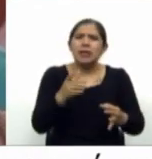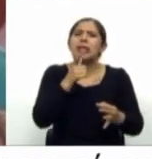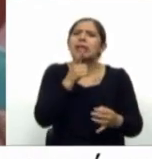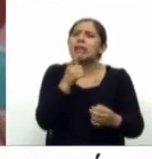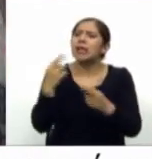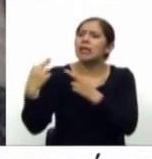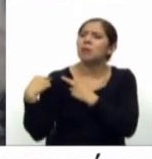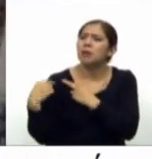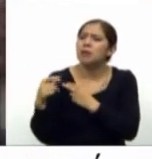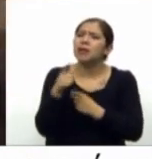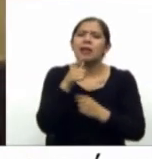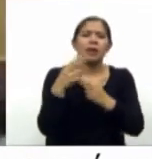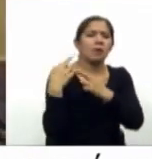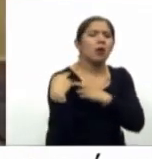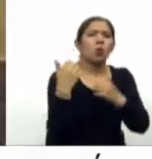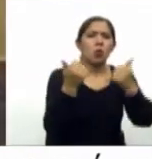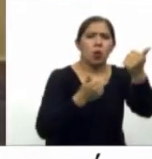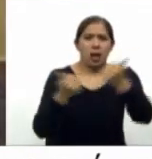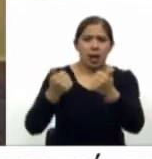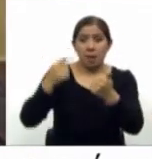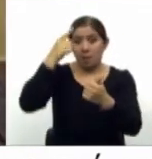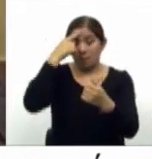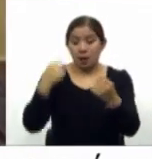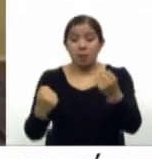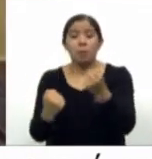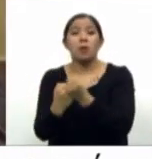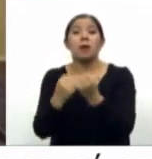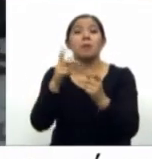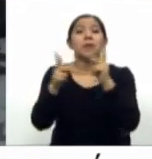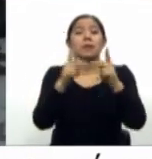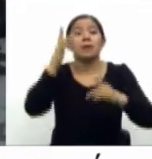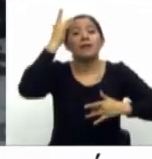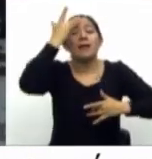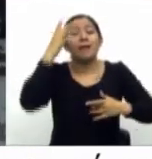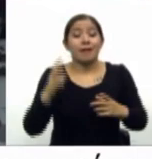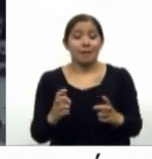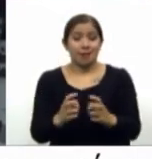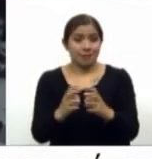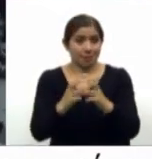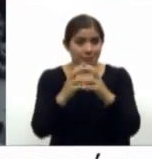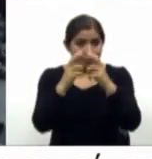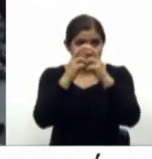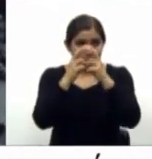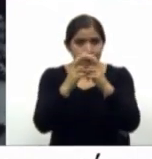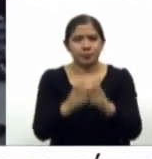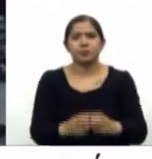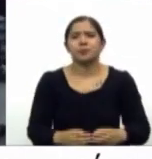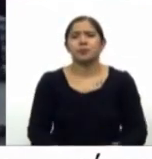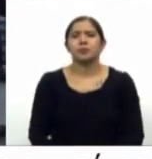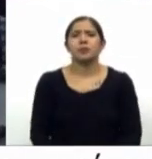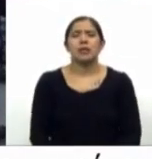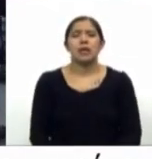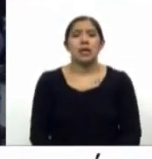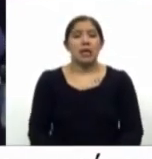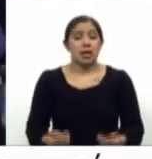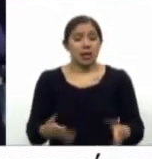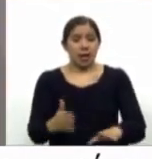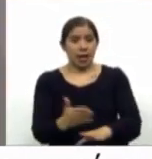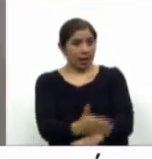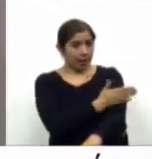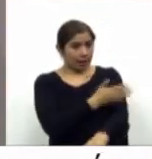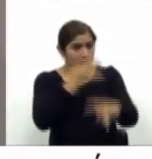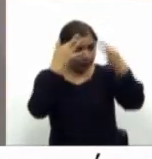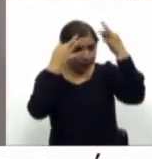y CEDES en el apoyo a pacientes con cáncer. Ratificar los procedimientos que ya habíamos establecido para la referencia